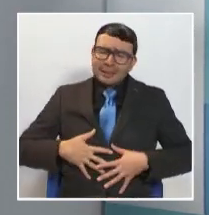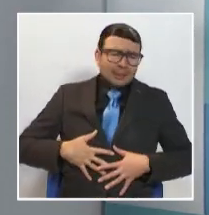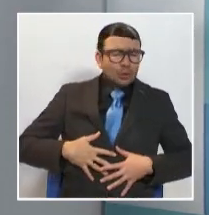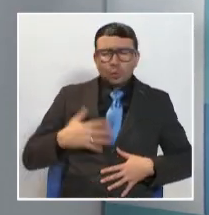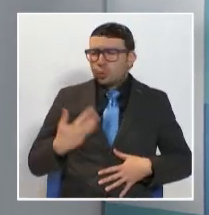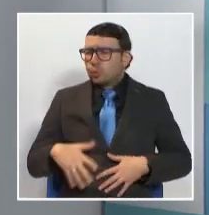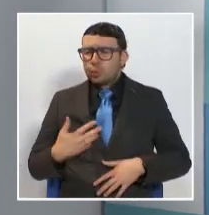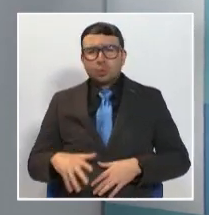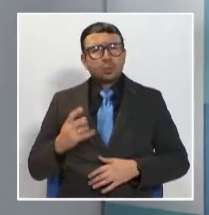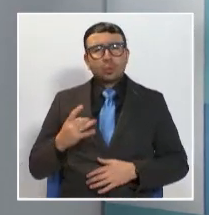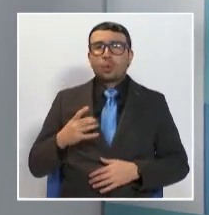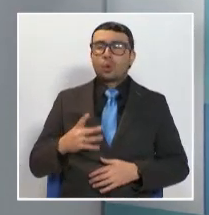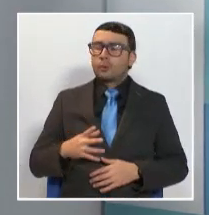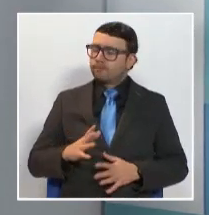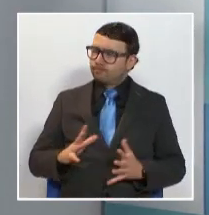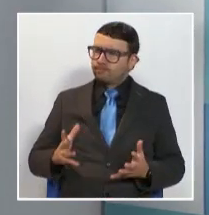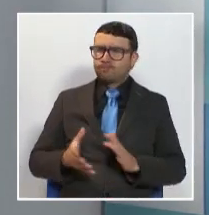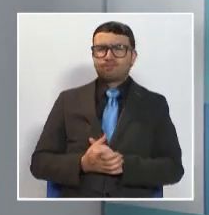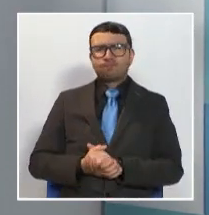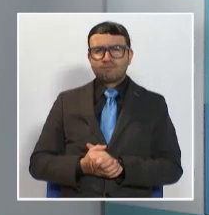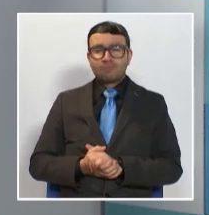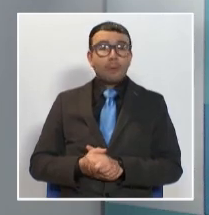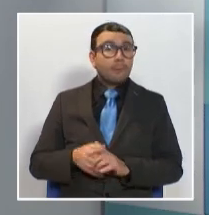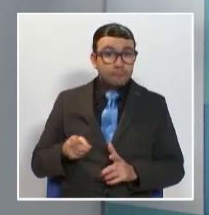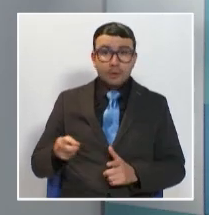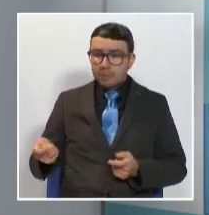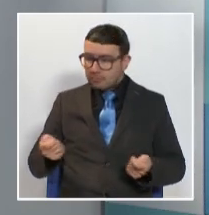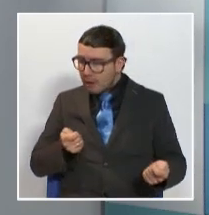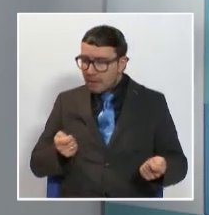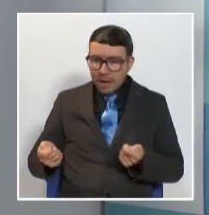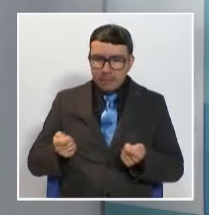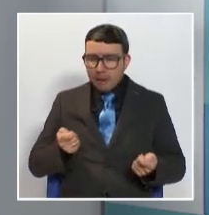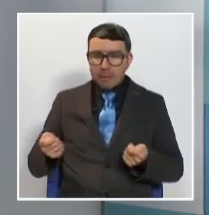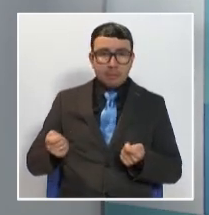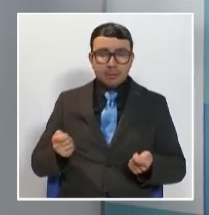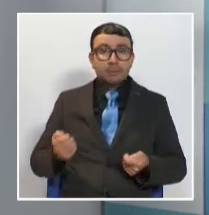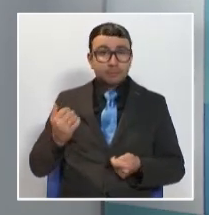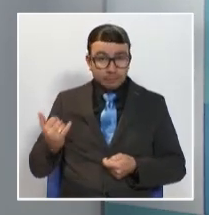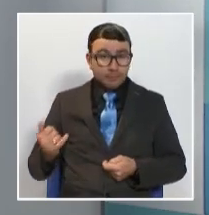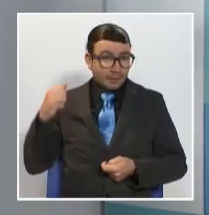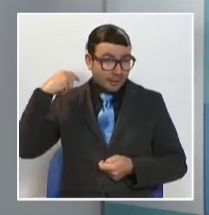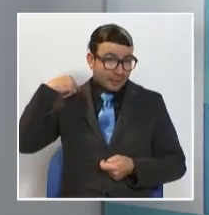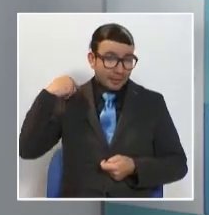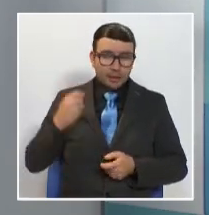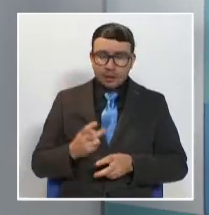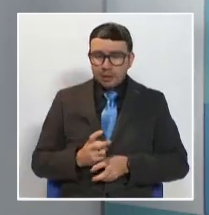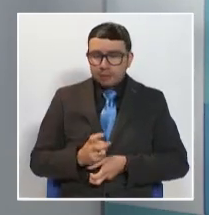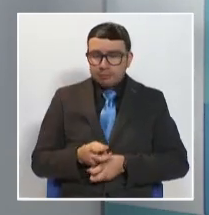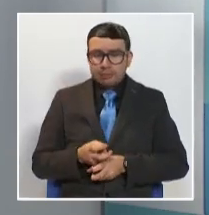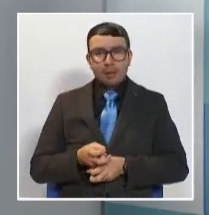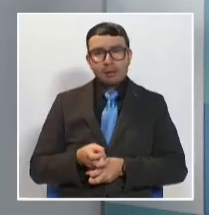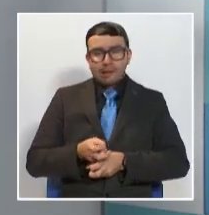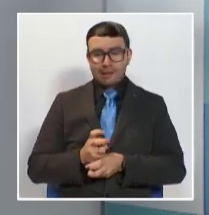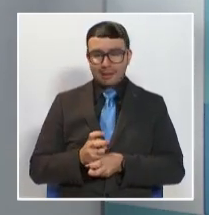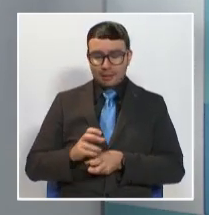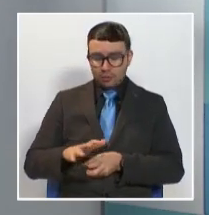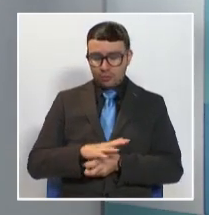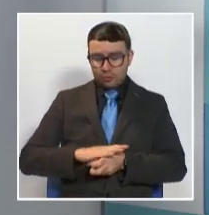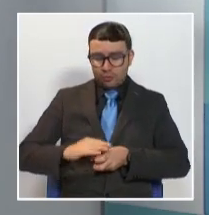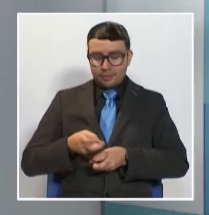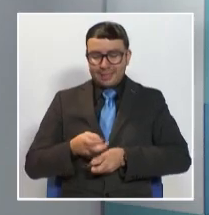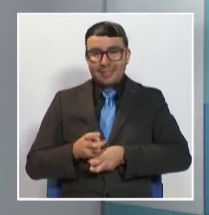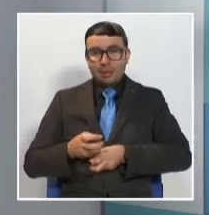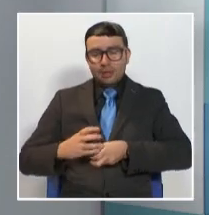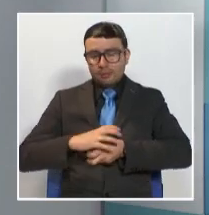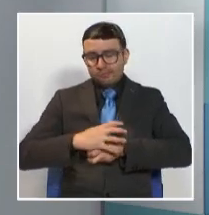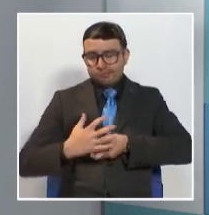A él le hicieron tratamiento para lo de la hernia discal, más nunca nos confirmaron lo de